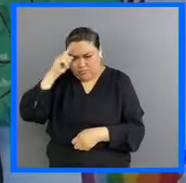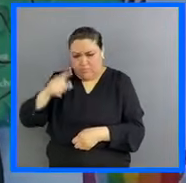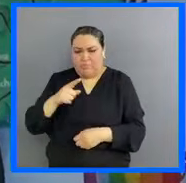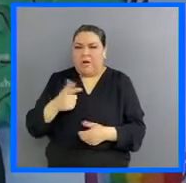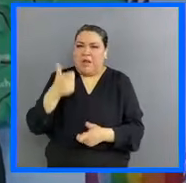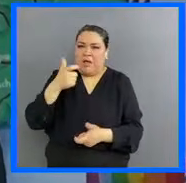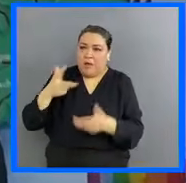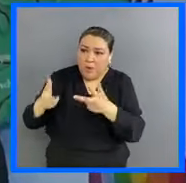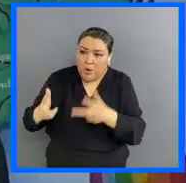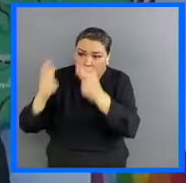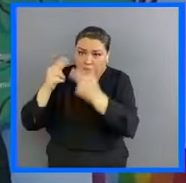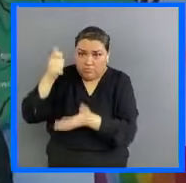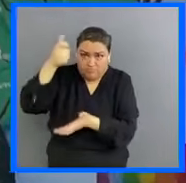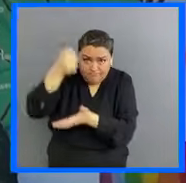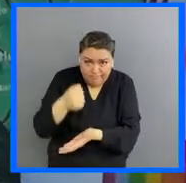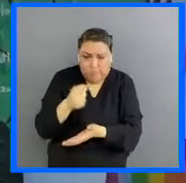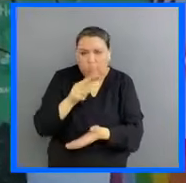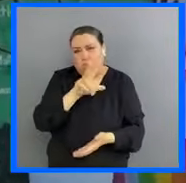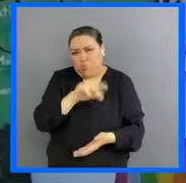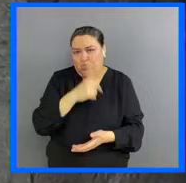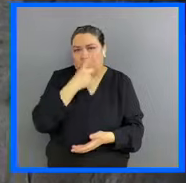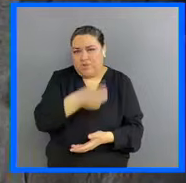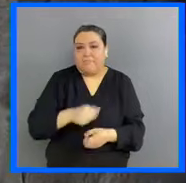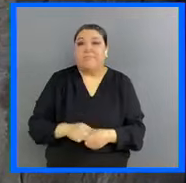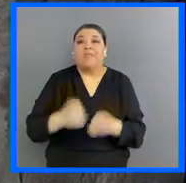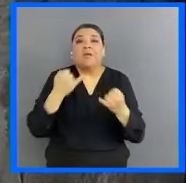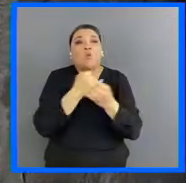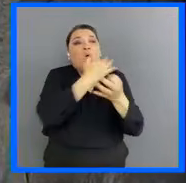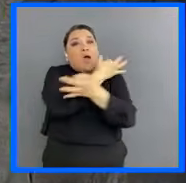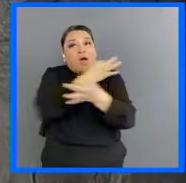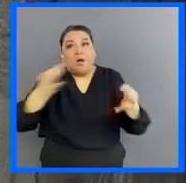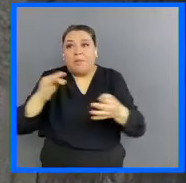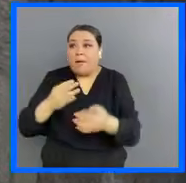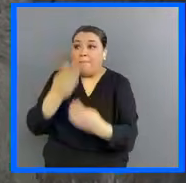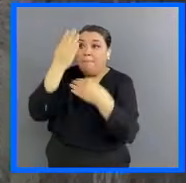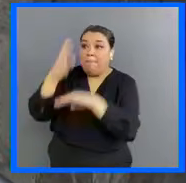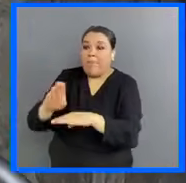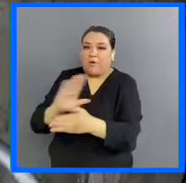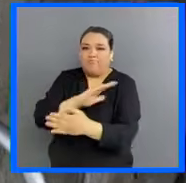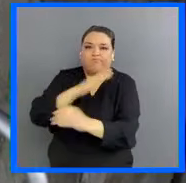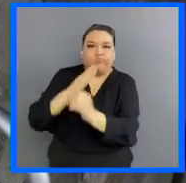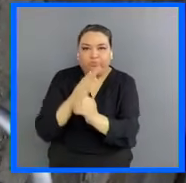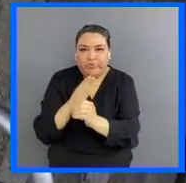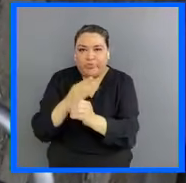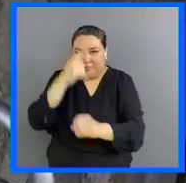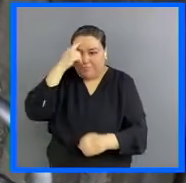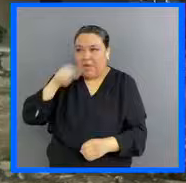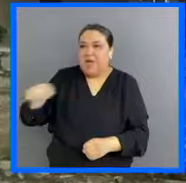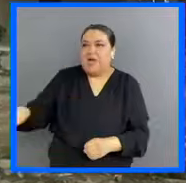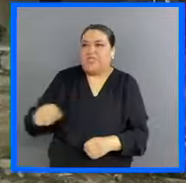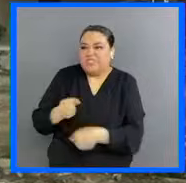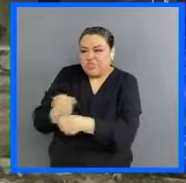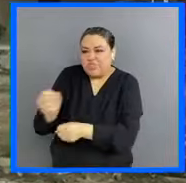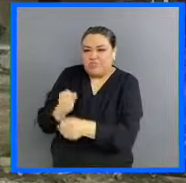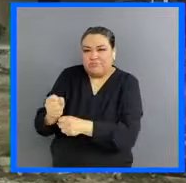presupuesto. Además, condenaron el bloqueo de cuentas bancarias como medida de presión y pidieron al gobierno federal que se investigue a